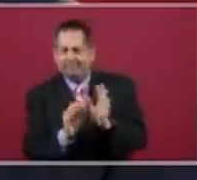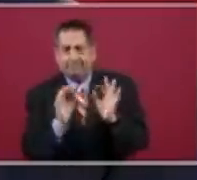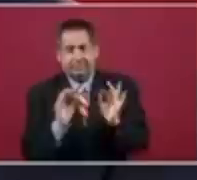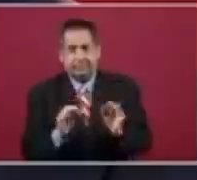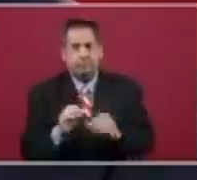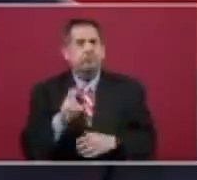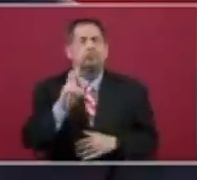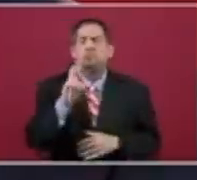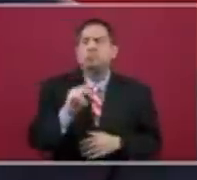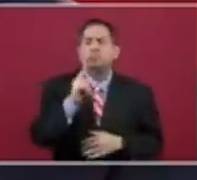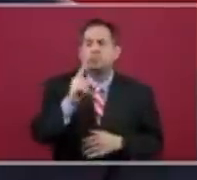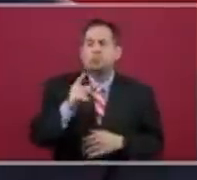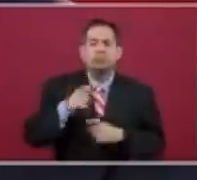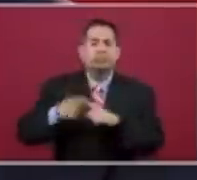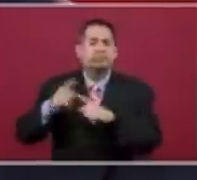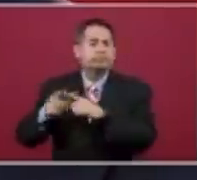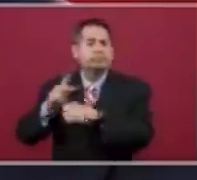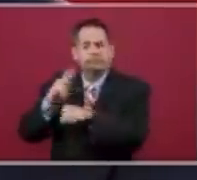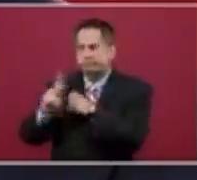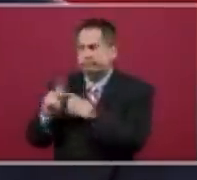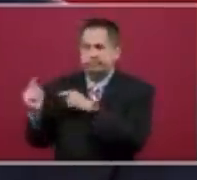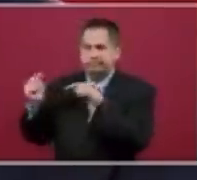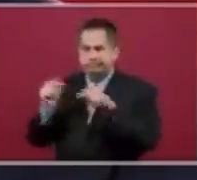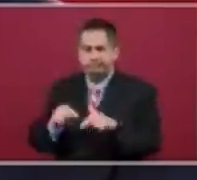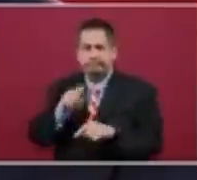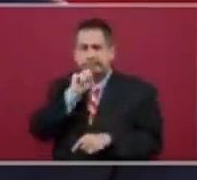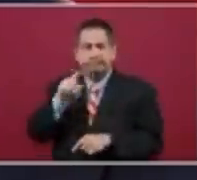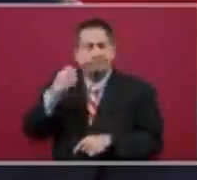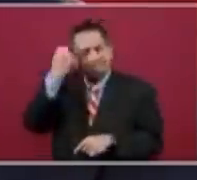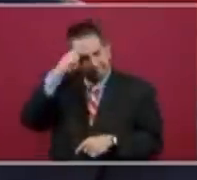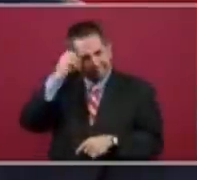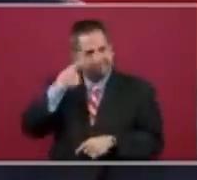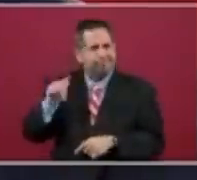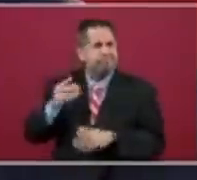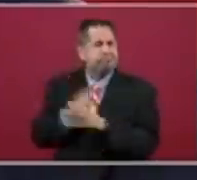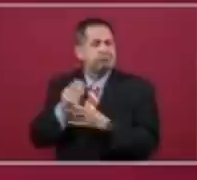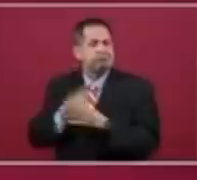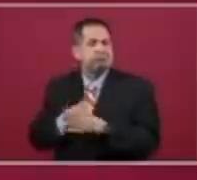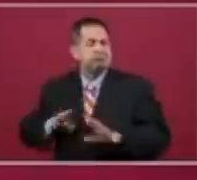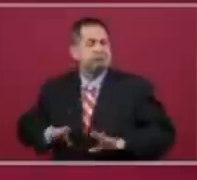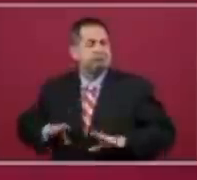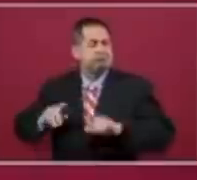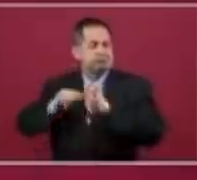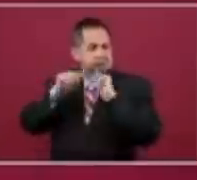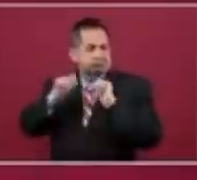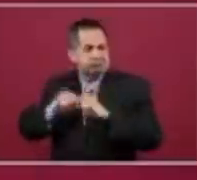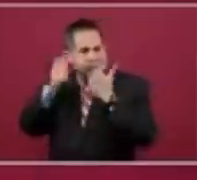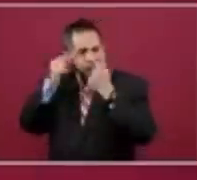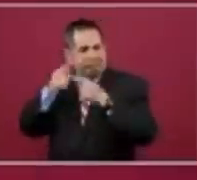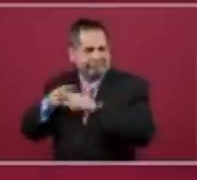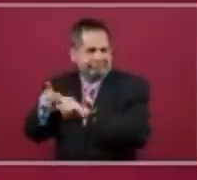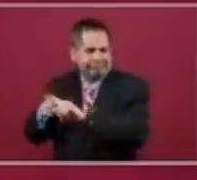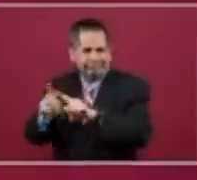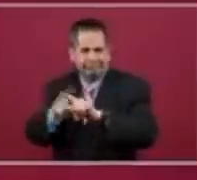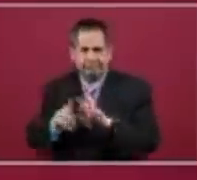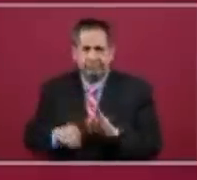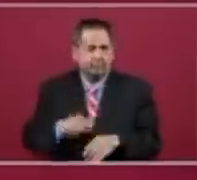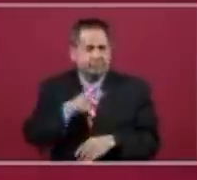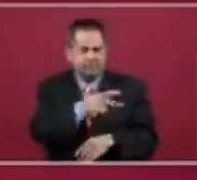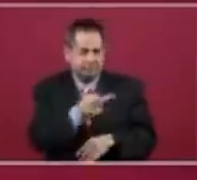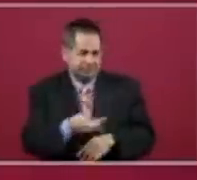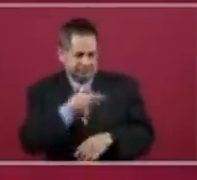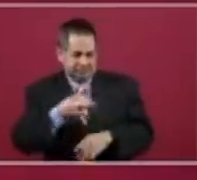No solo vienen de varios países, pero de varias disciplinas, ¿no? Entonces, tu pregunta es extremadamente técnica,